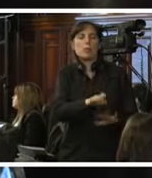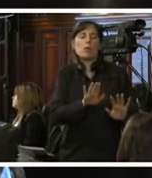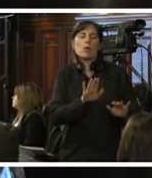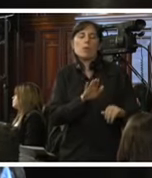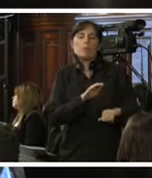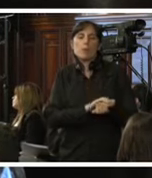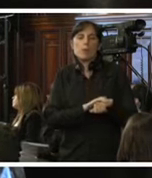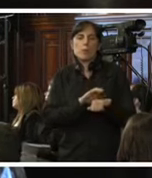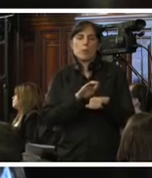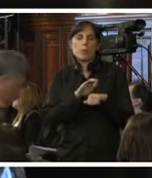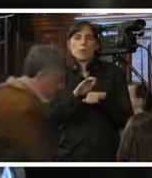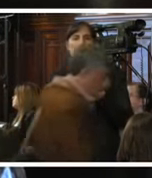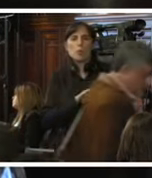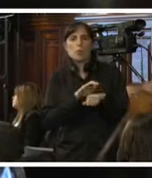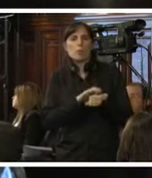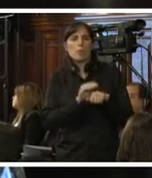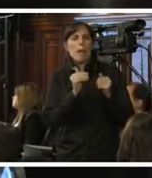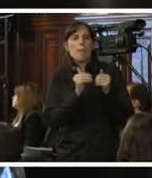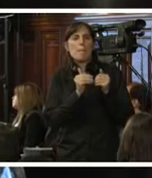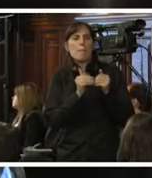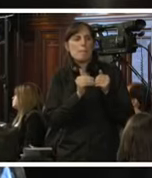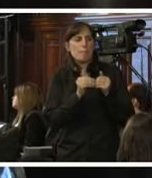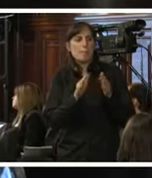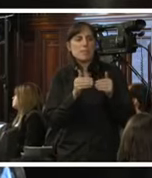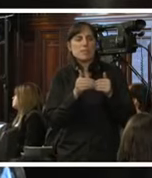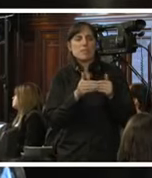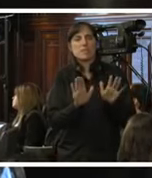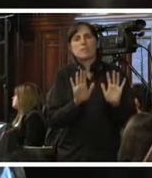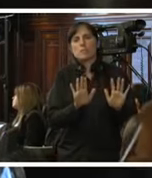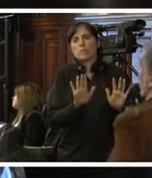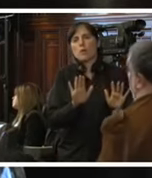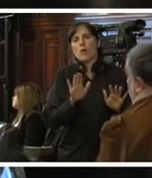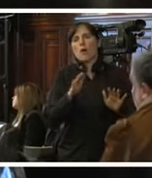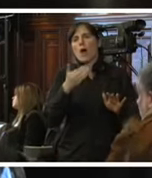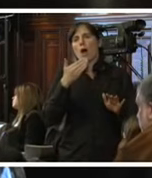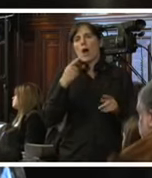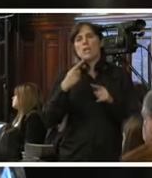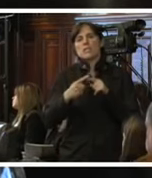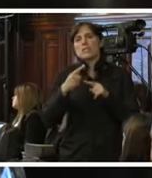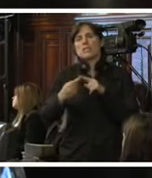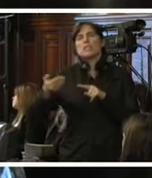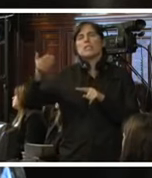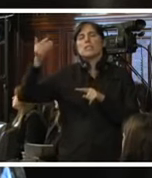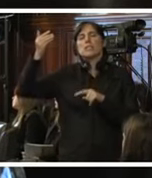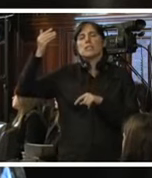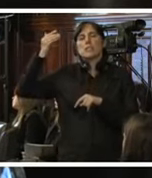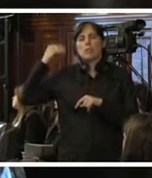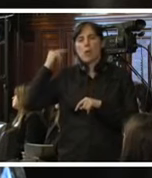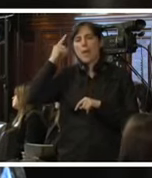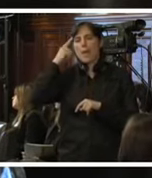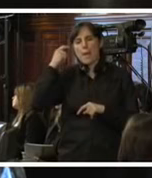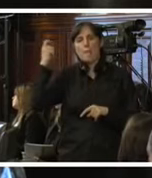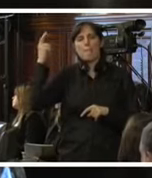obedezcan a que en un comienzo estas fueron cimentadas en siglos de experiencia, pero también